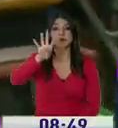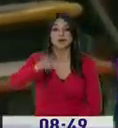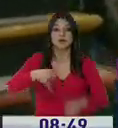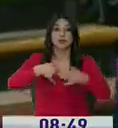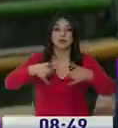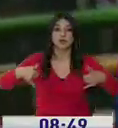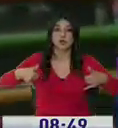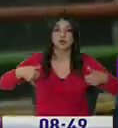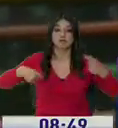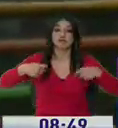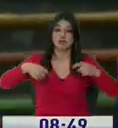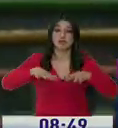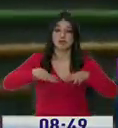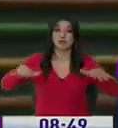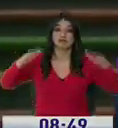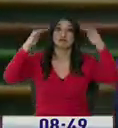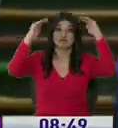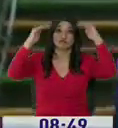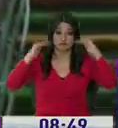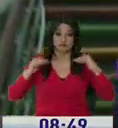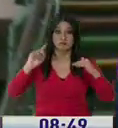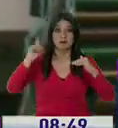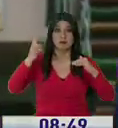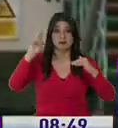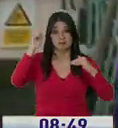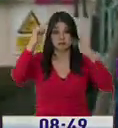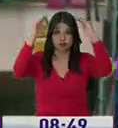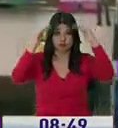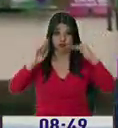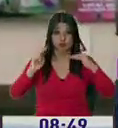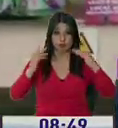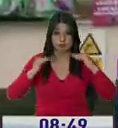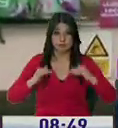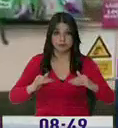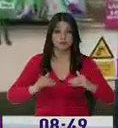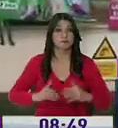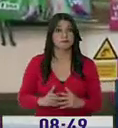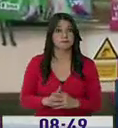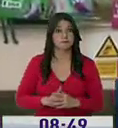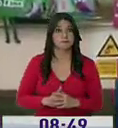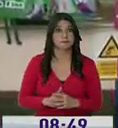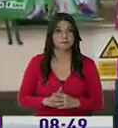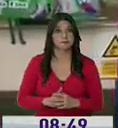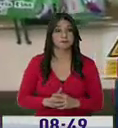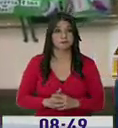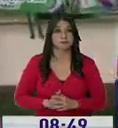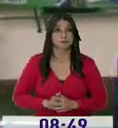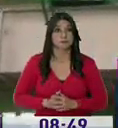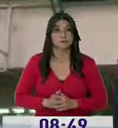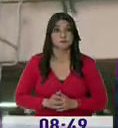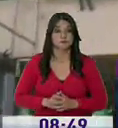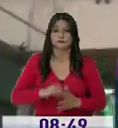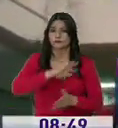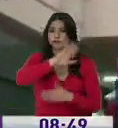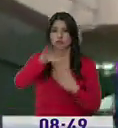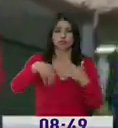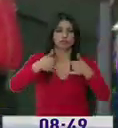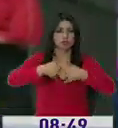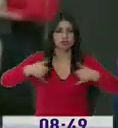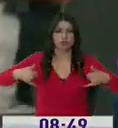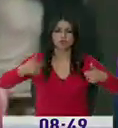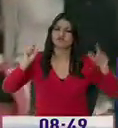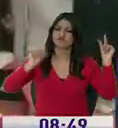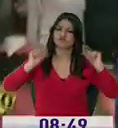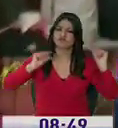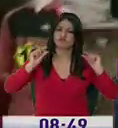locales repartidos en dos plantas, primer piso y segundo piso. Como usted muy bien lo dice, en todos nuestros locales grandes